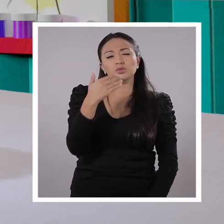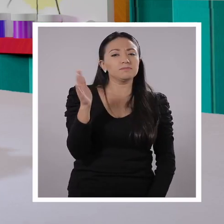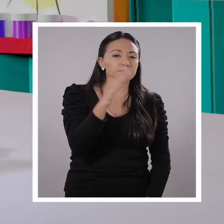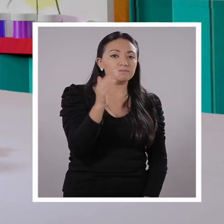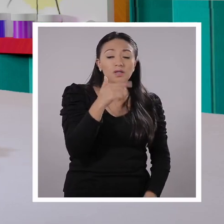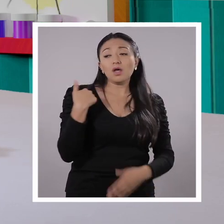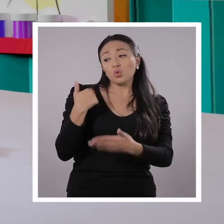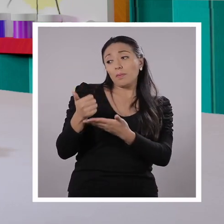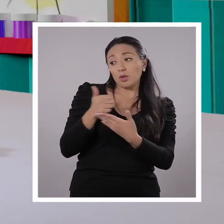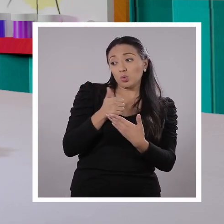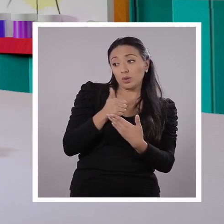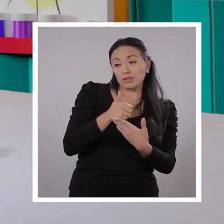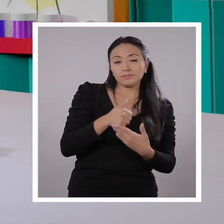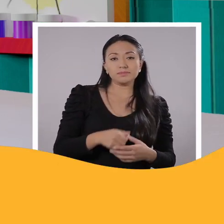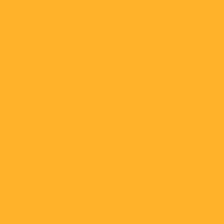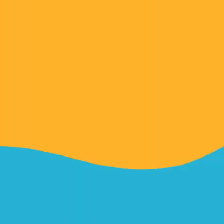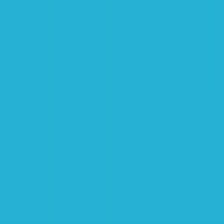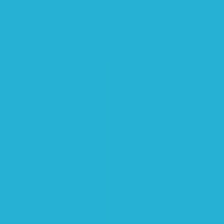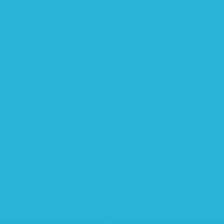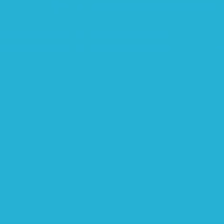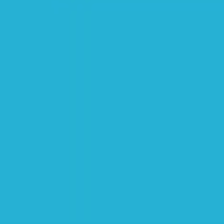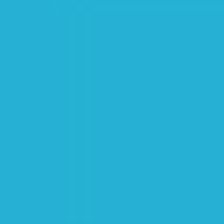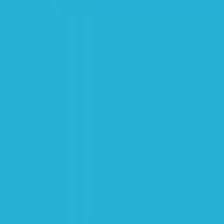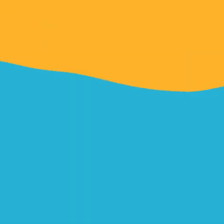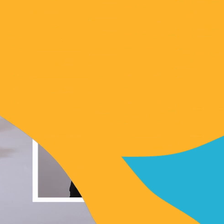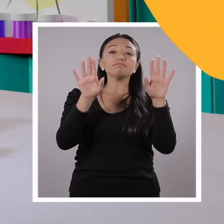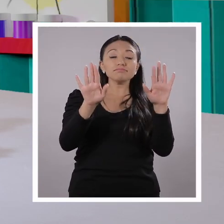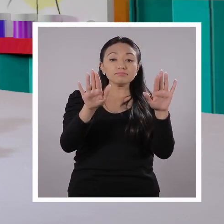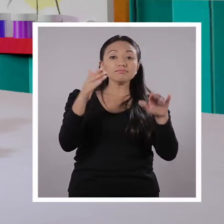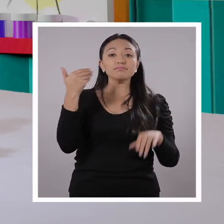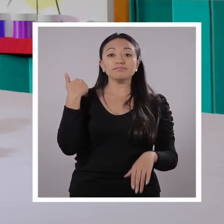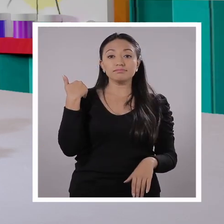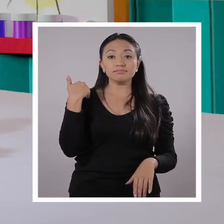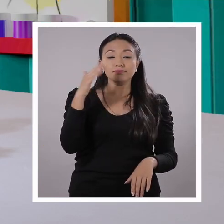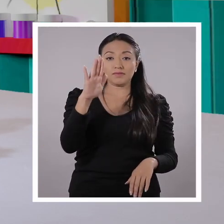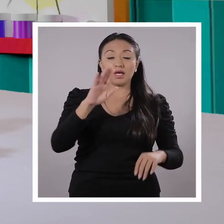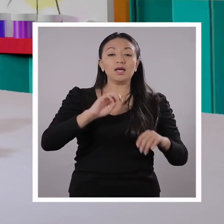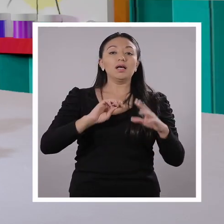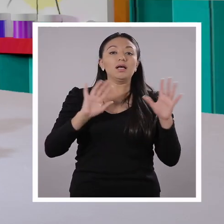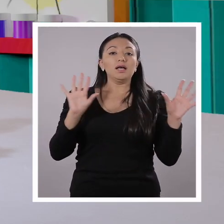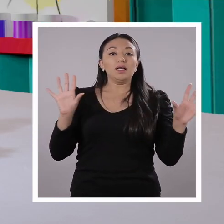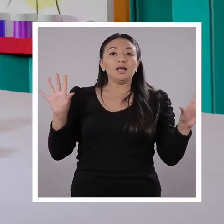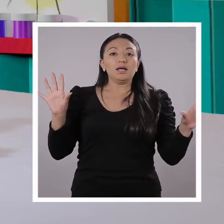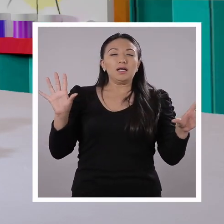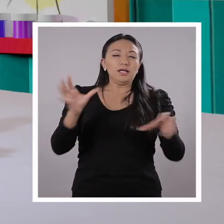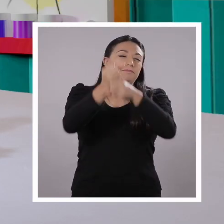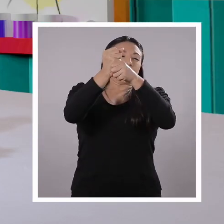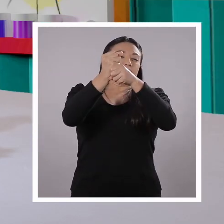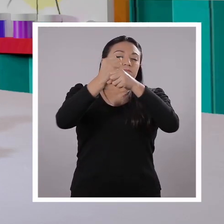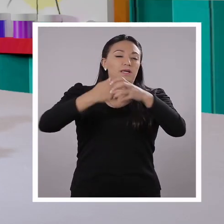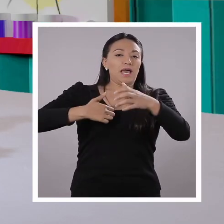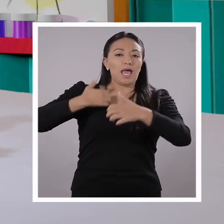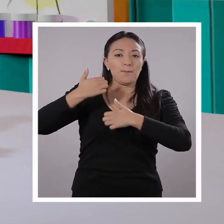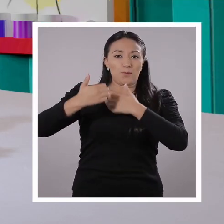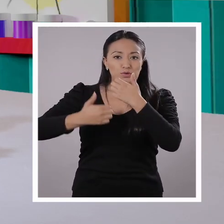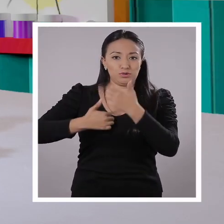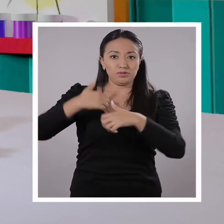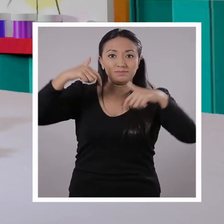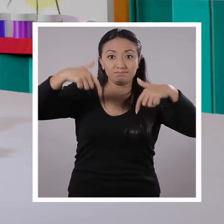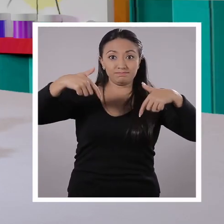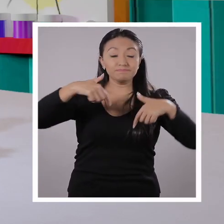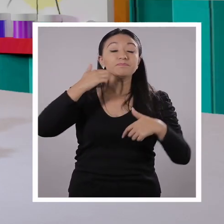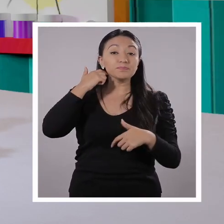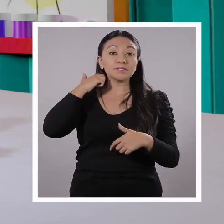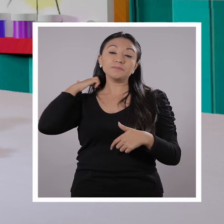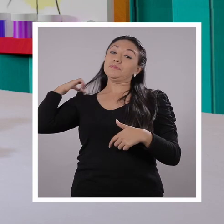esto vamos tenemos que... Pero después me tiene que ayudar para resolver mis emociones. Profe, tenemos que atrapar nuestra emoción. Ah, el proyecto